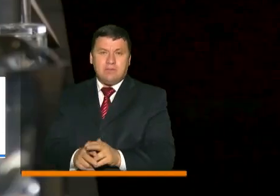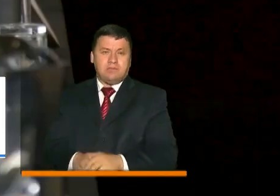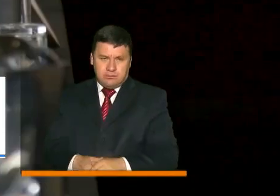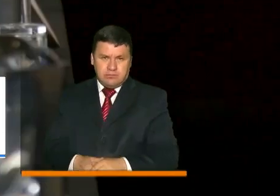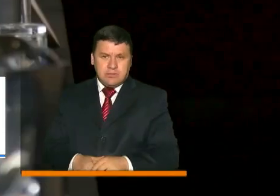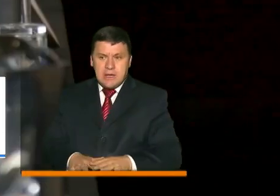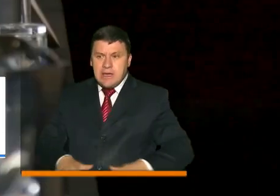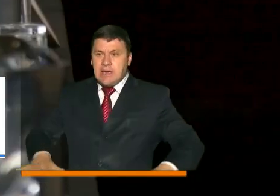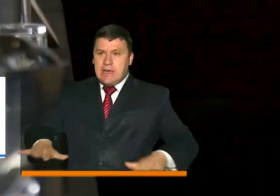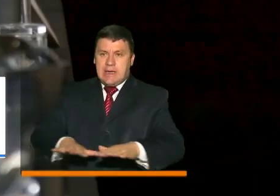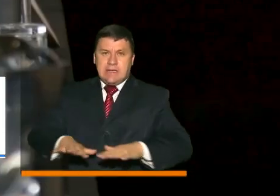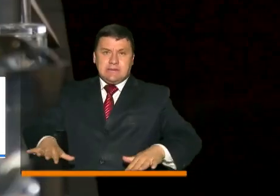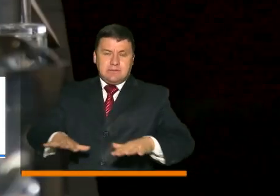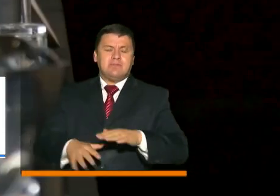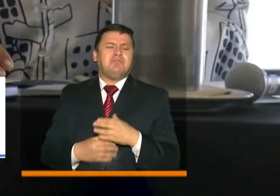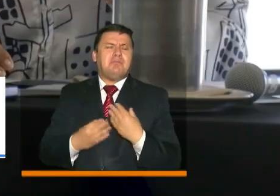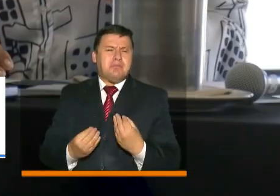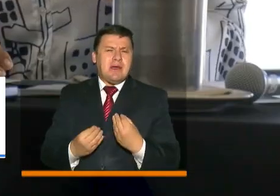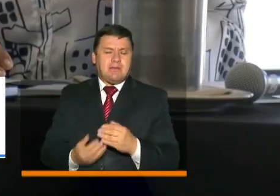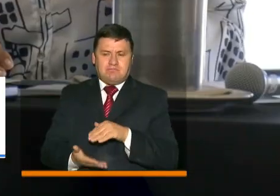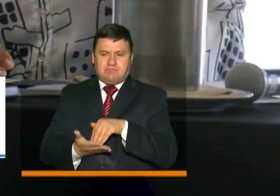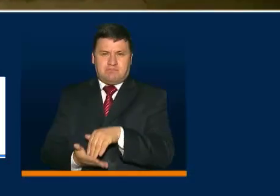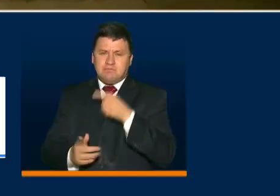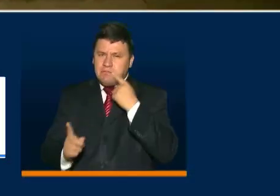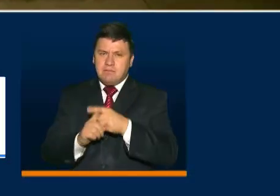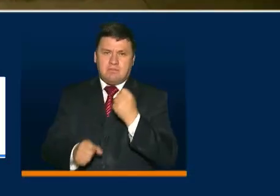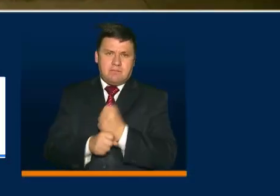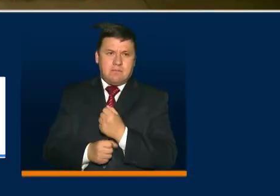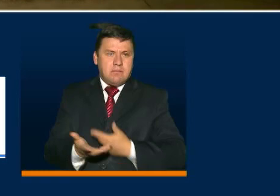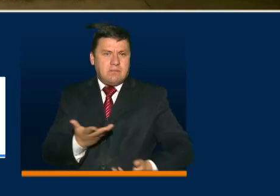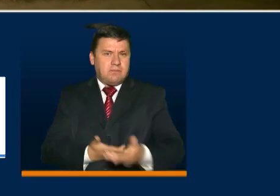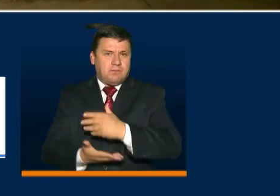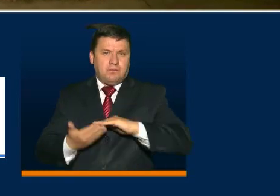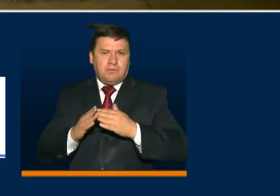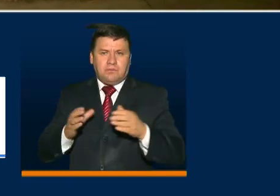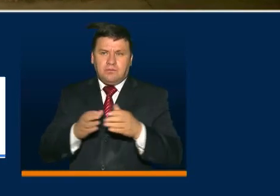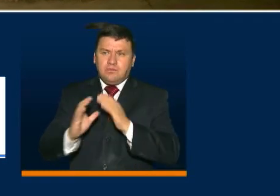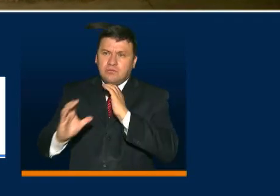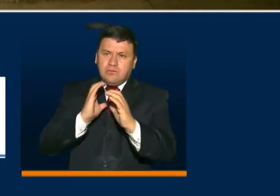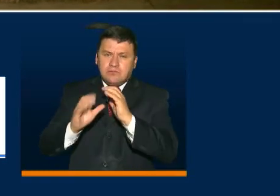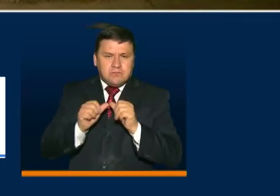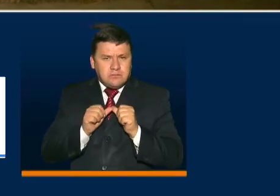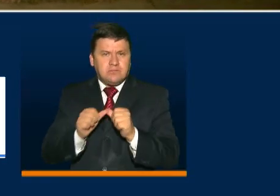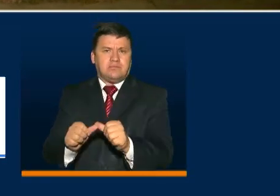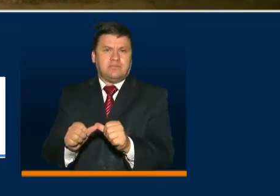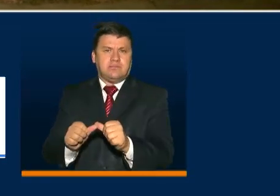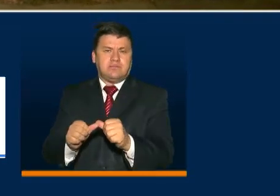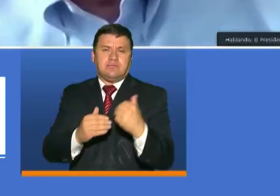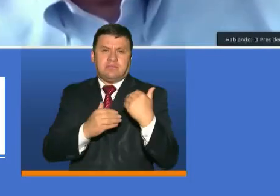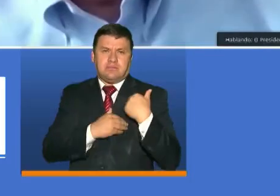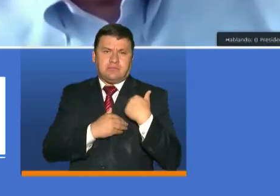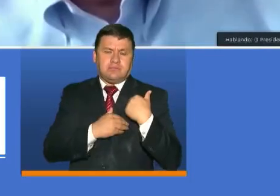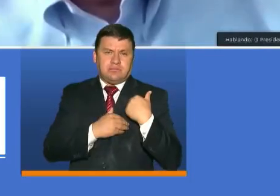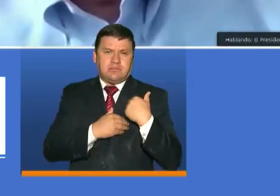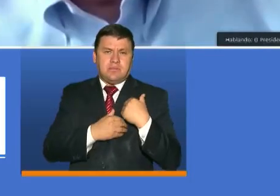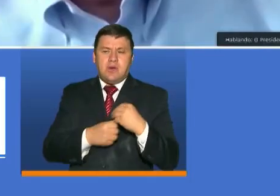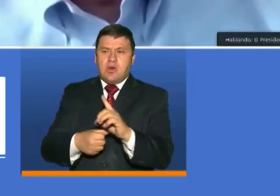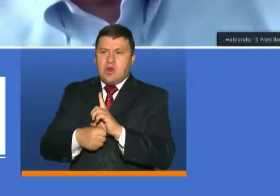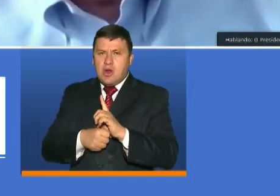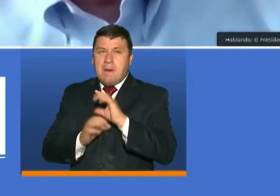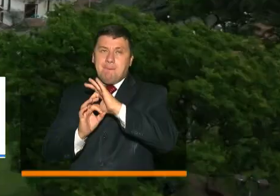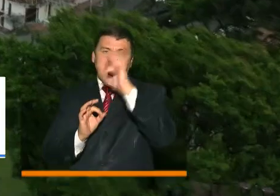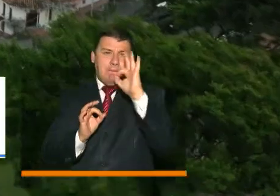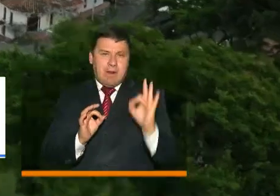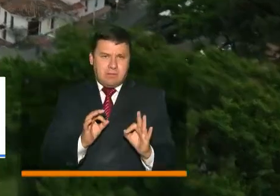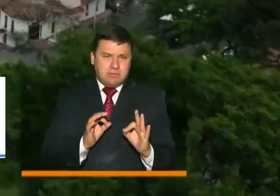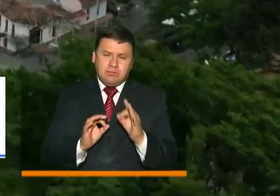cada espacio y contexto, para así fortalecer el trabajo intersectorial y la comunicación permanente con las respectivas autoridades locales y